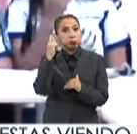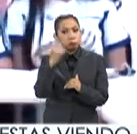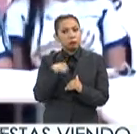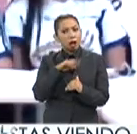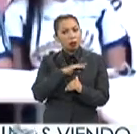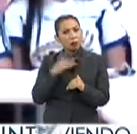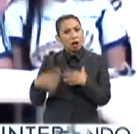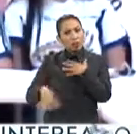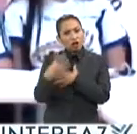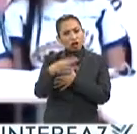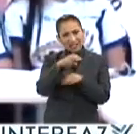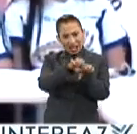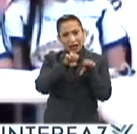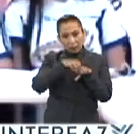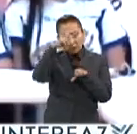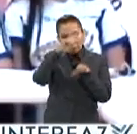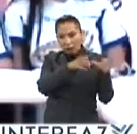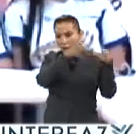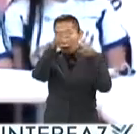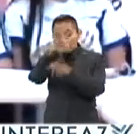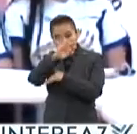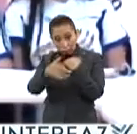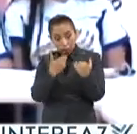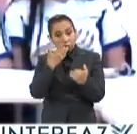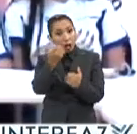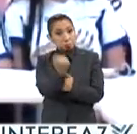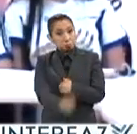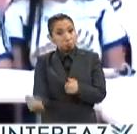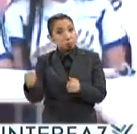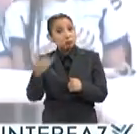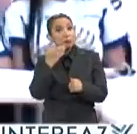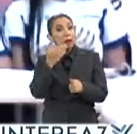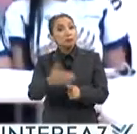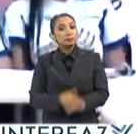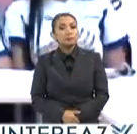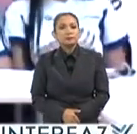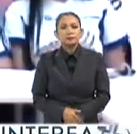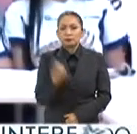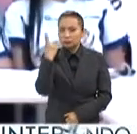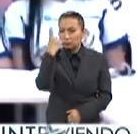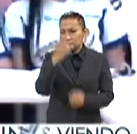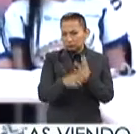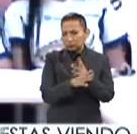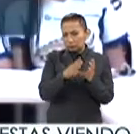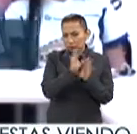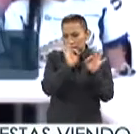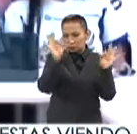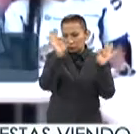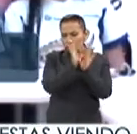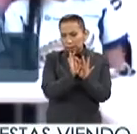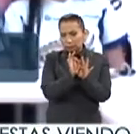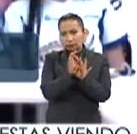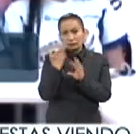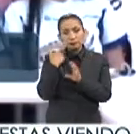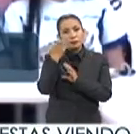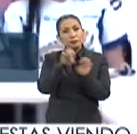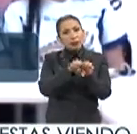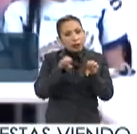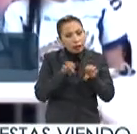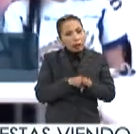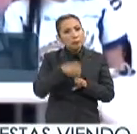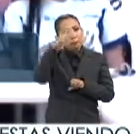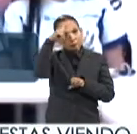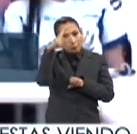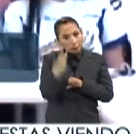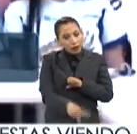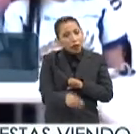Fuimos 14 equipos mexicanos y todos tuvieron un desempeño muy bueno. Algo importante que hay que destacar del equipo y de